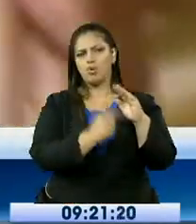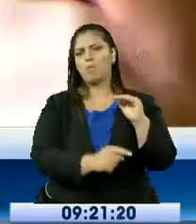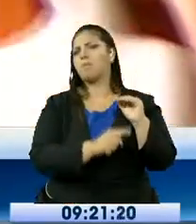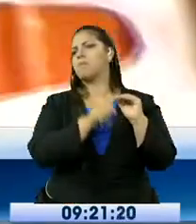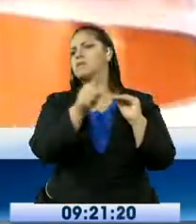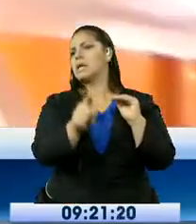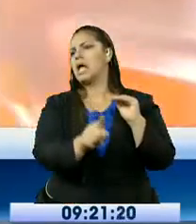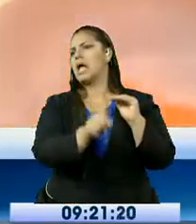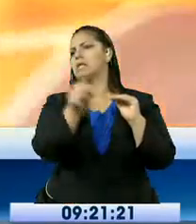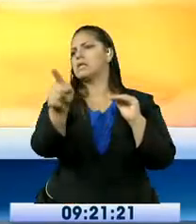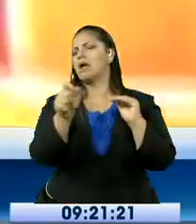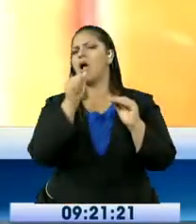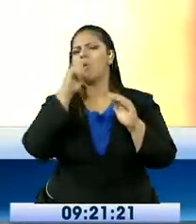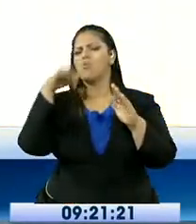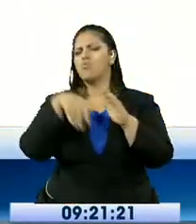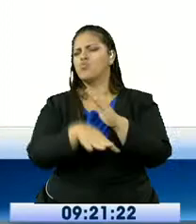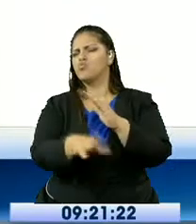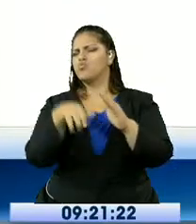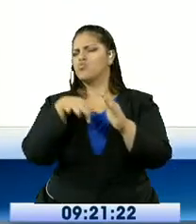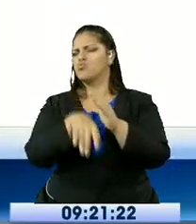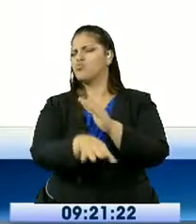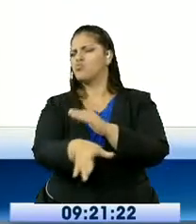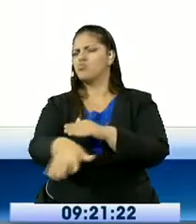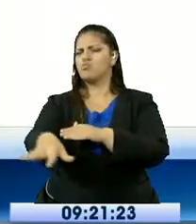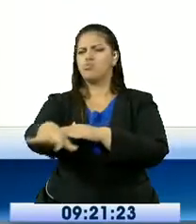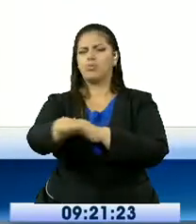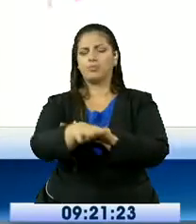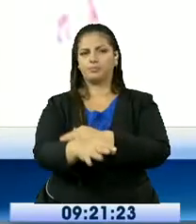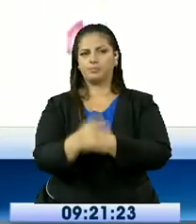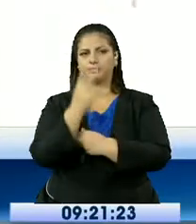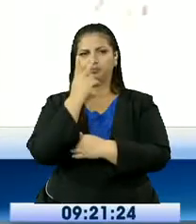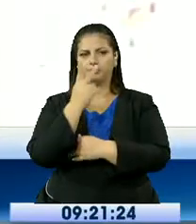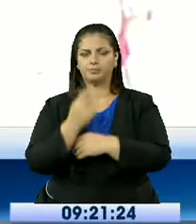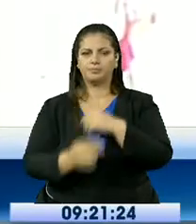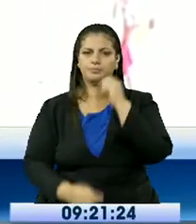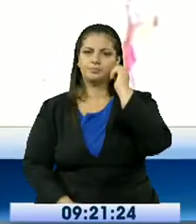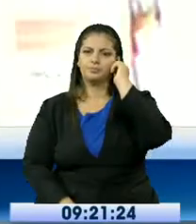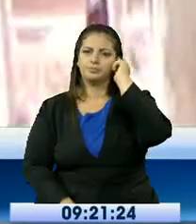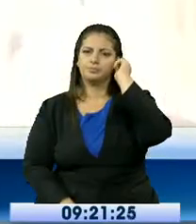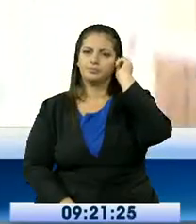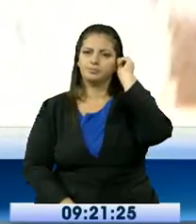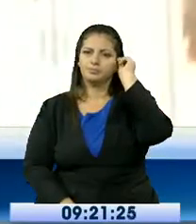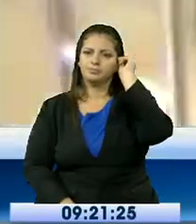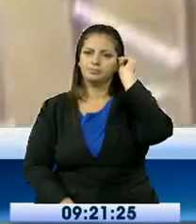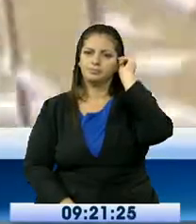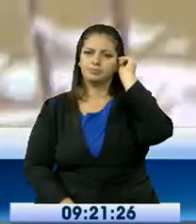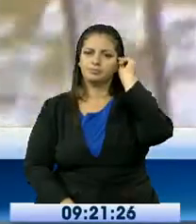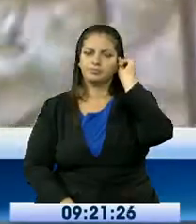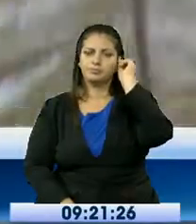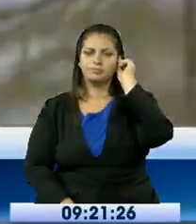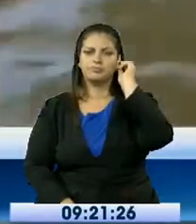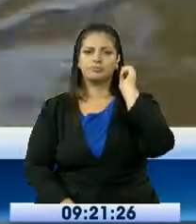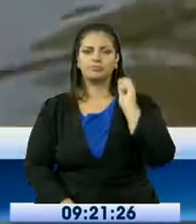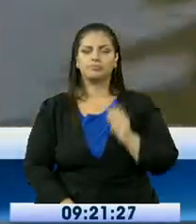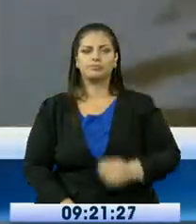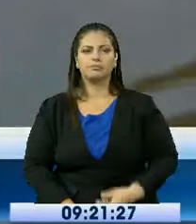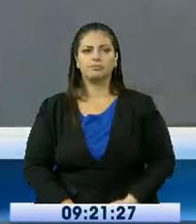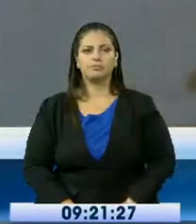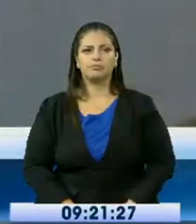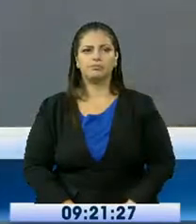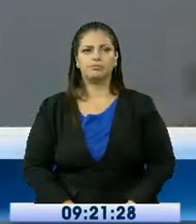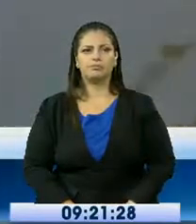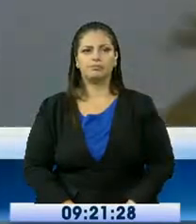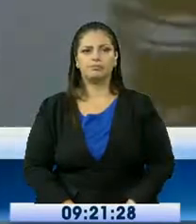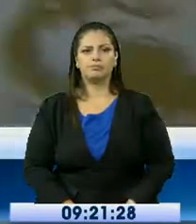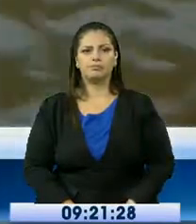que nuestros televidentes, nuestros amigos televidentes, puedan conocer de cerca la situación por la cual atraviesan